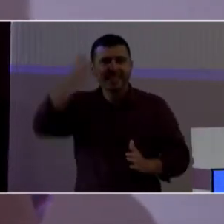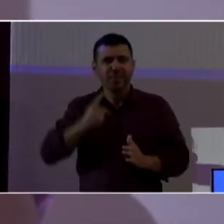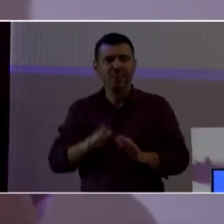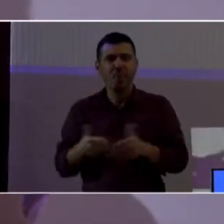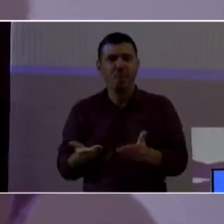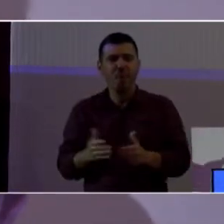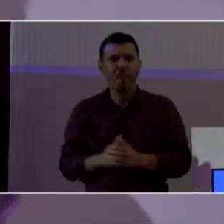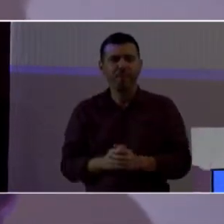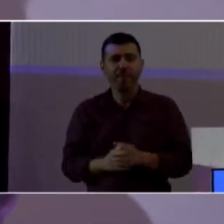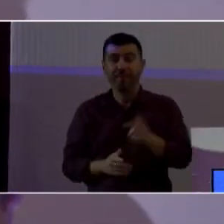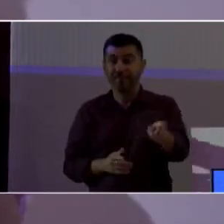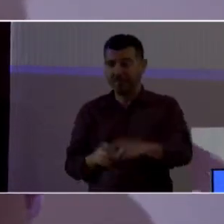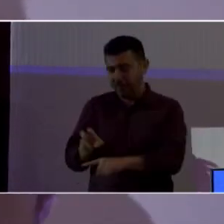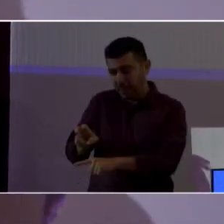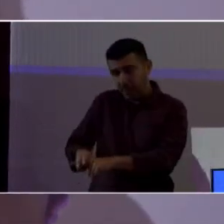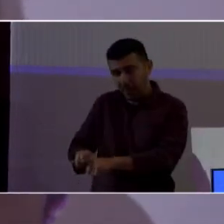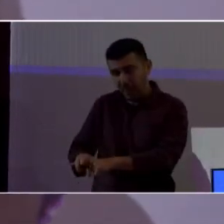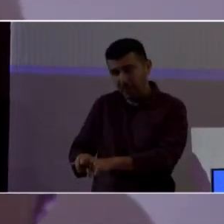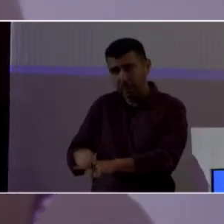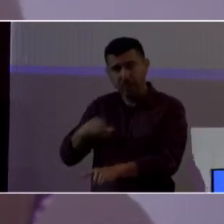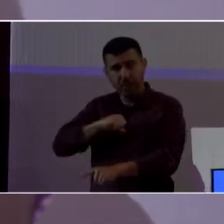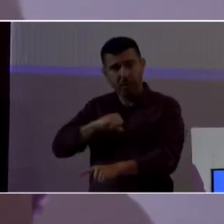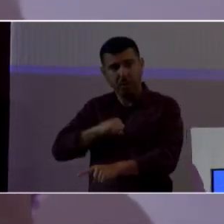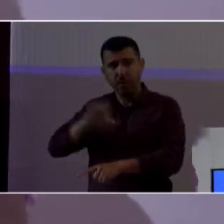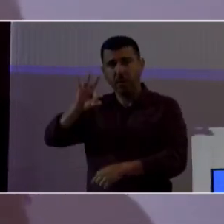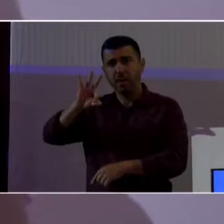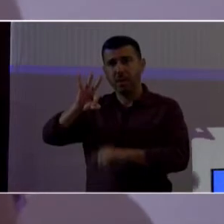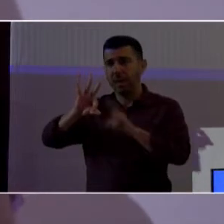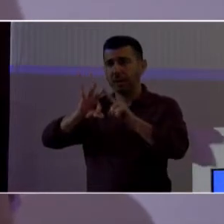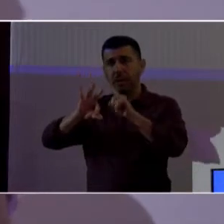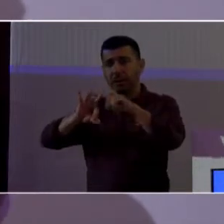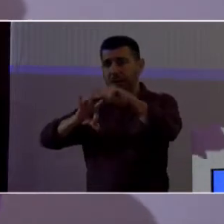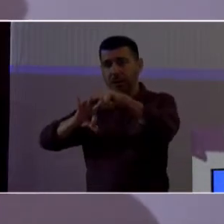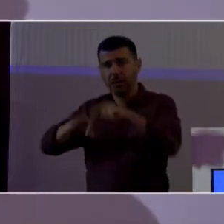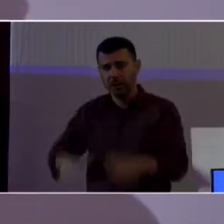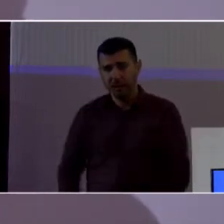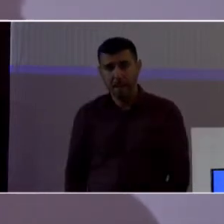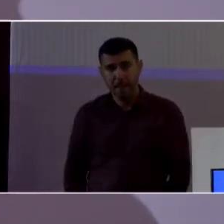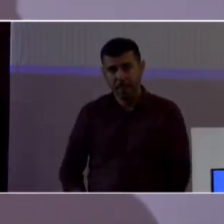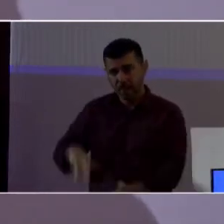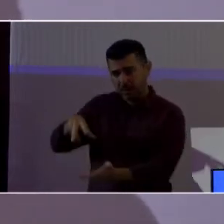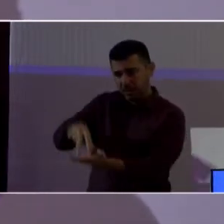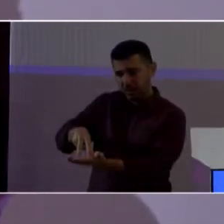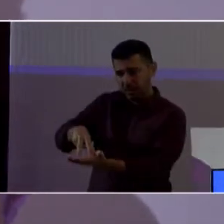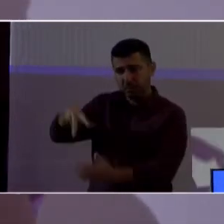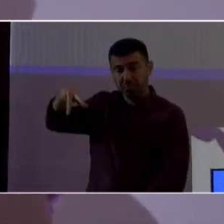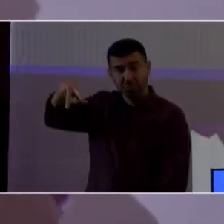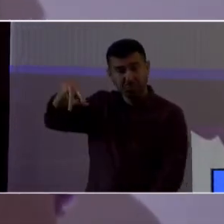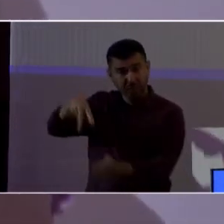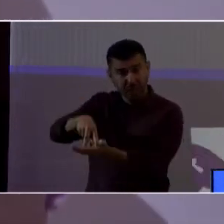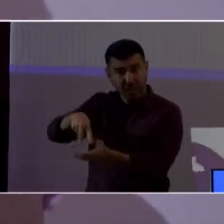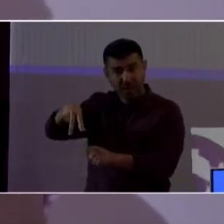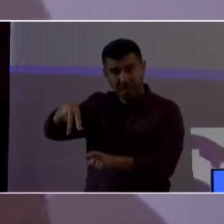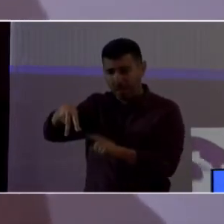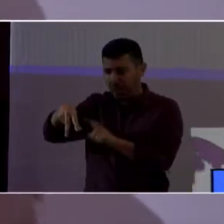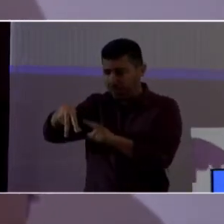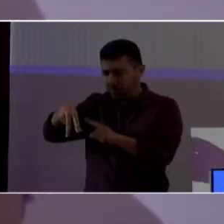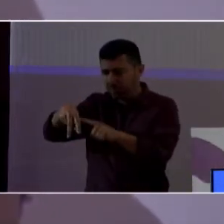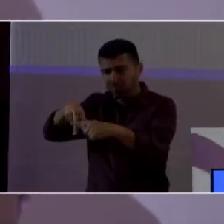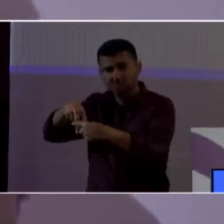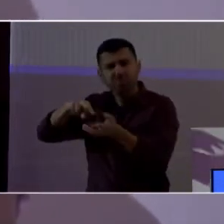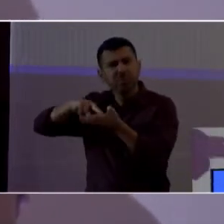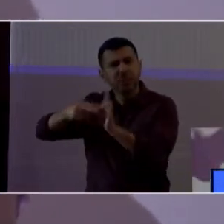es, esa silla tiene tres patas. Esas tres patas quiere decir, cada una la diferente población que